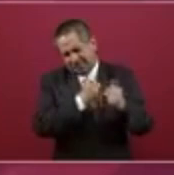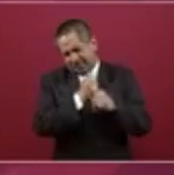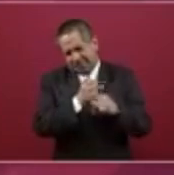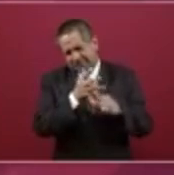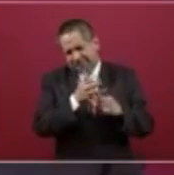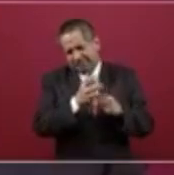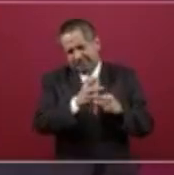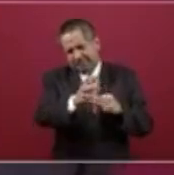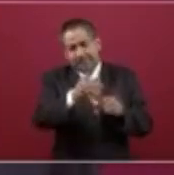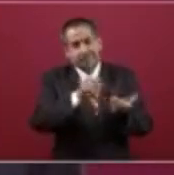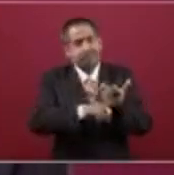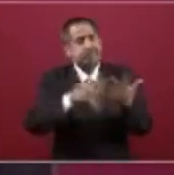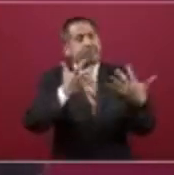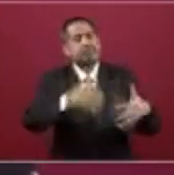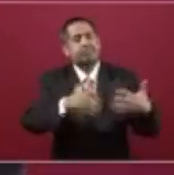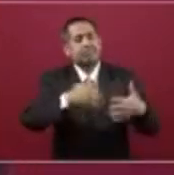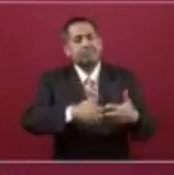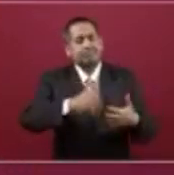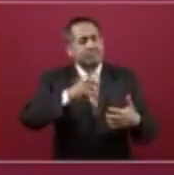las empresas